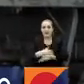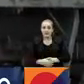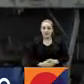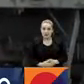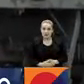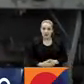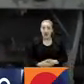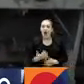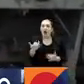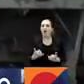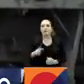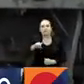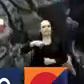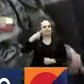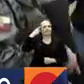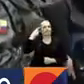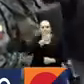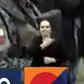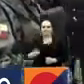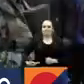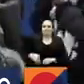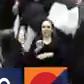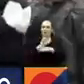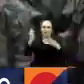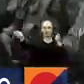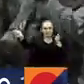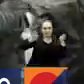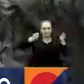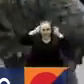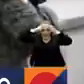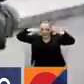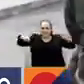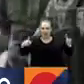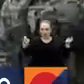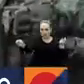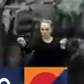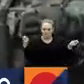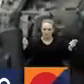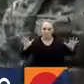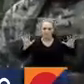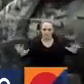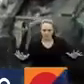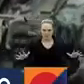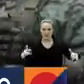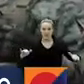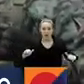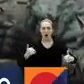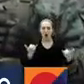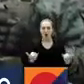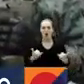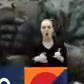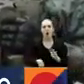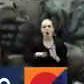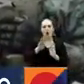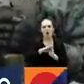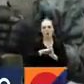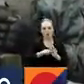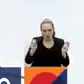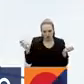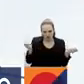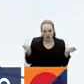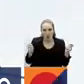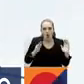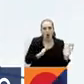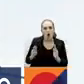excepción decretado por el presidente Lasso refleja sin duda una apremiante necesidad de imponer orden y constreñir cualquier asomo